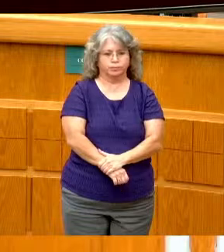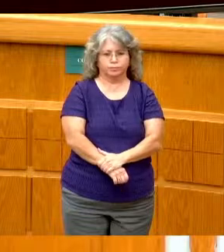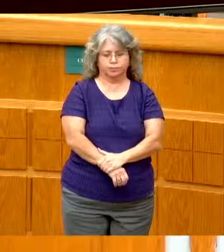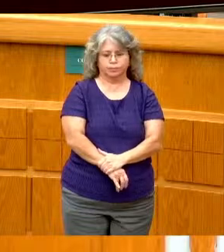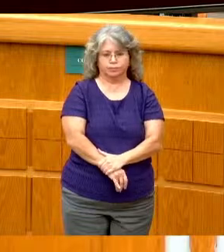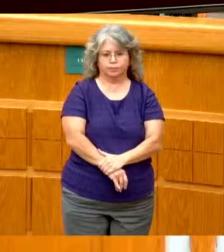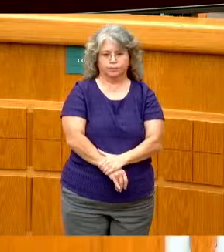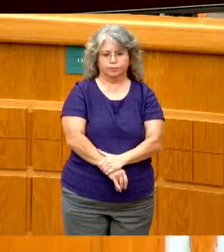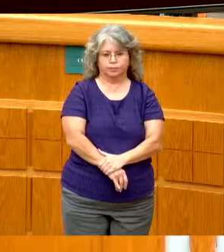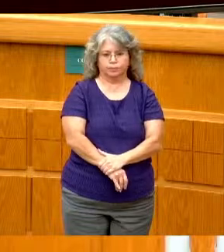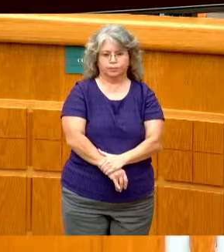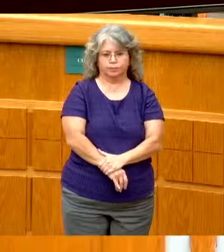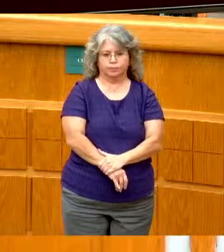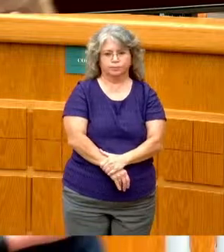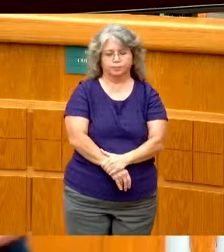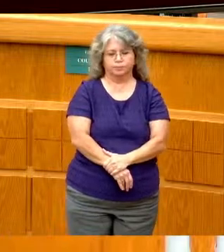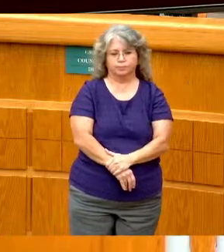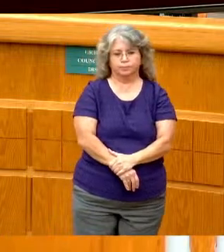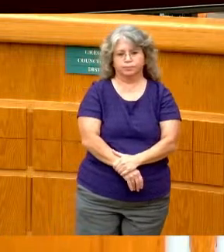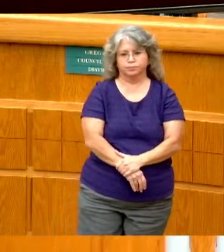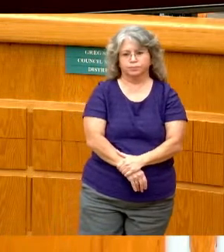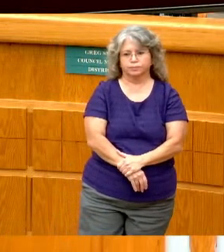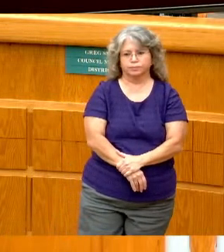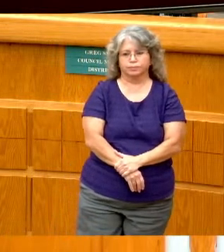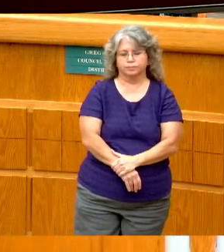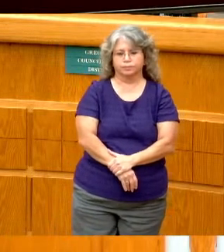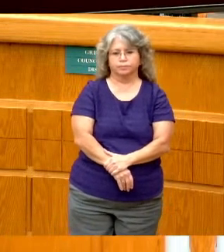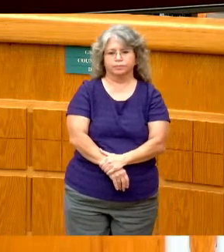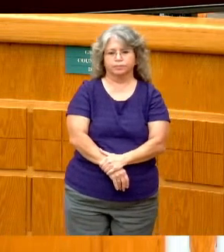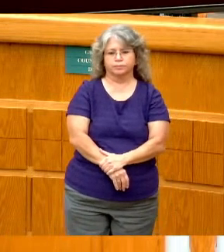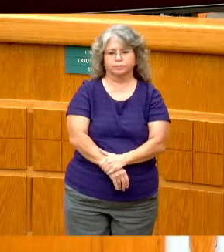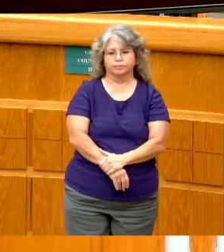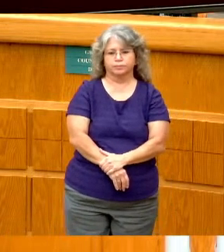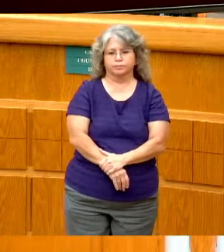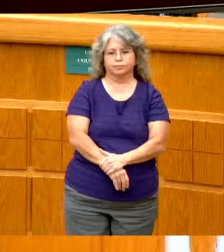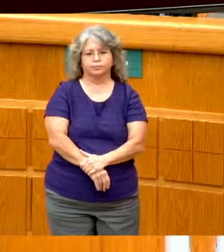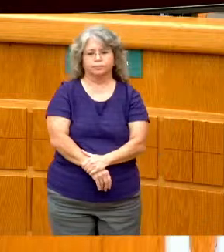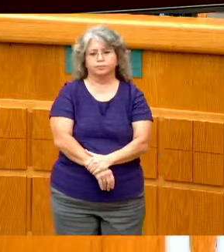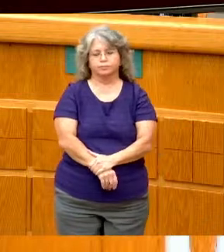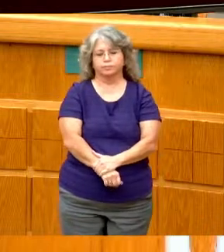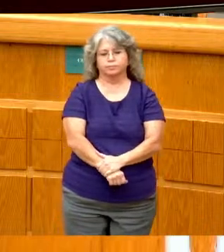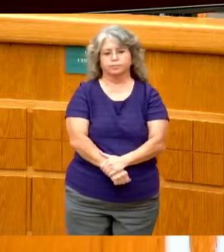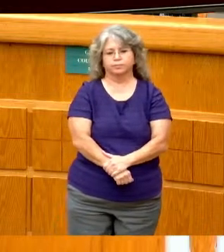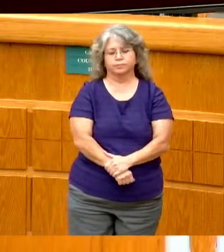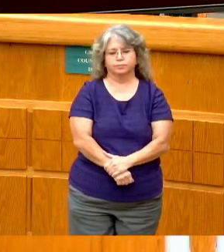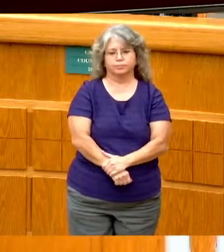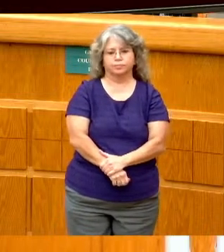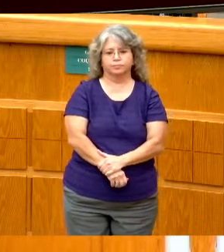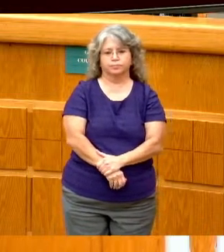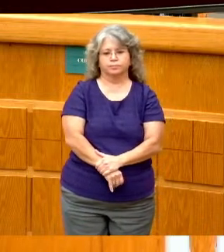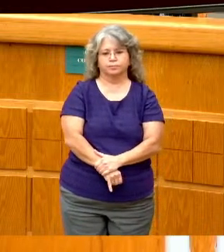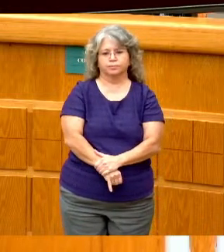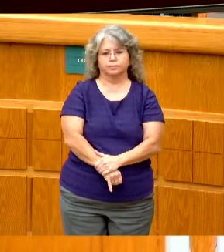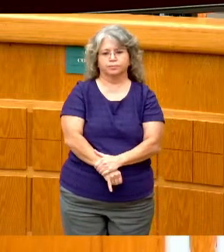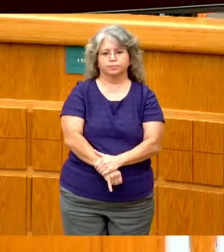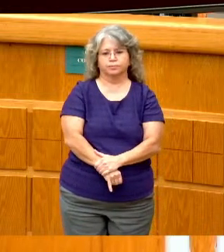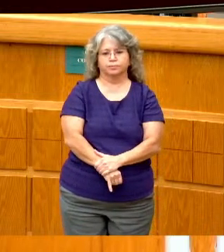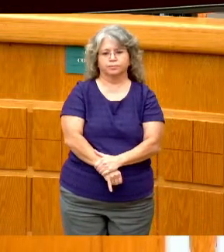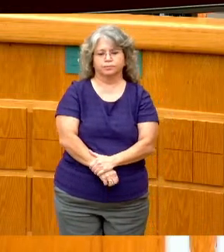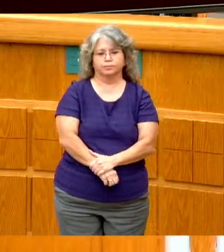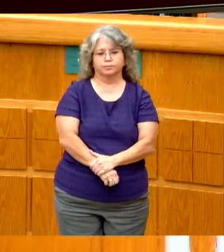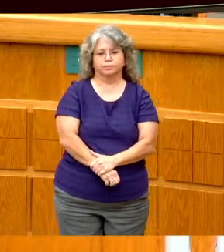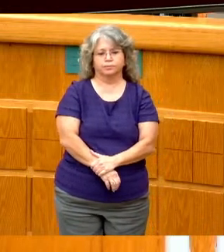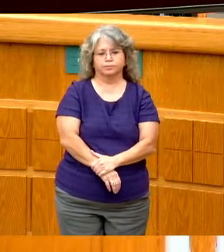que usted no le está quitando la vacuna a nadie. Existen suficientes para todos. Entre más rápido la mayor parte de la población esté